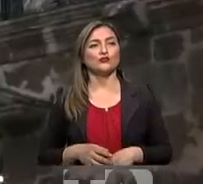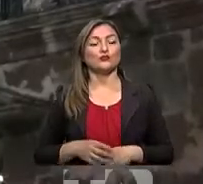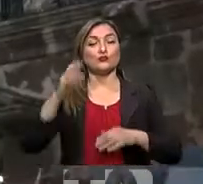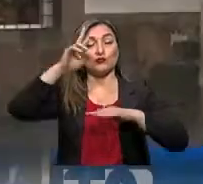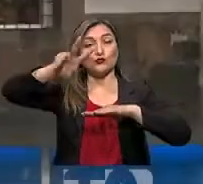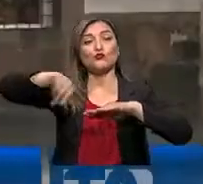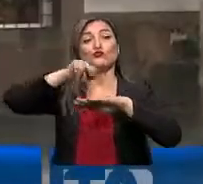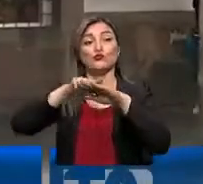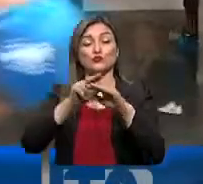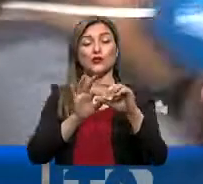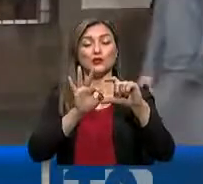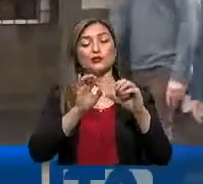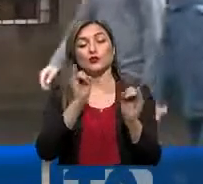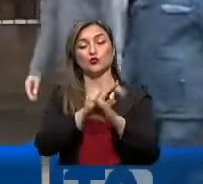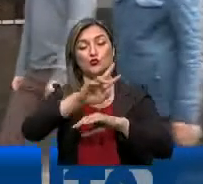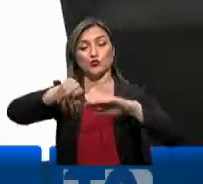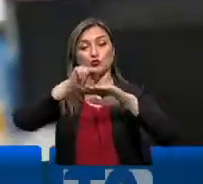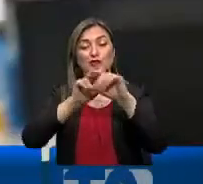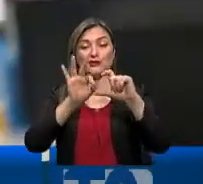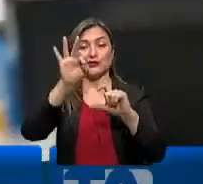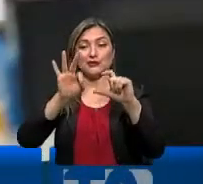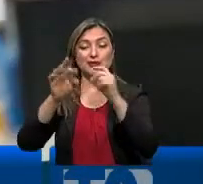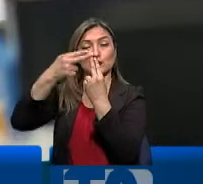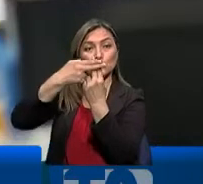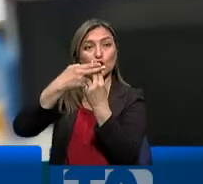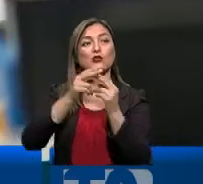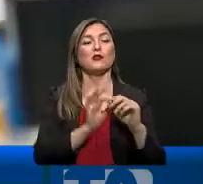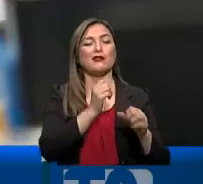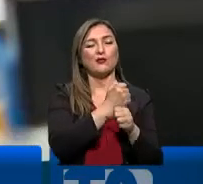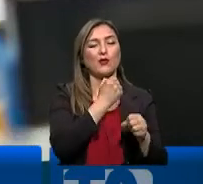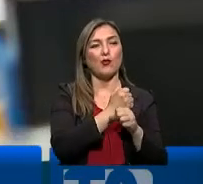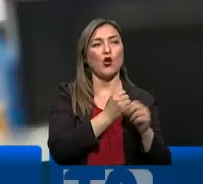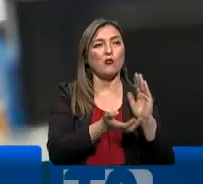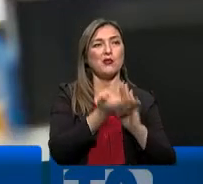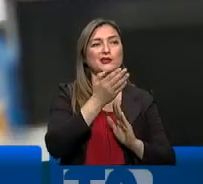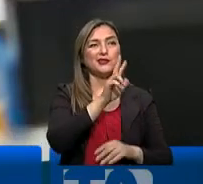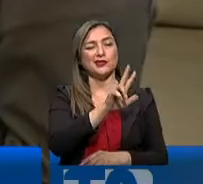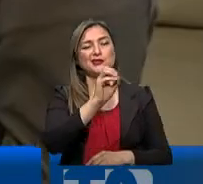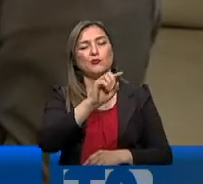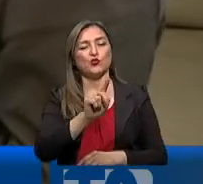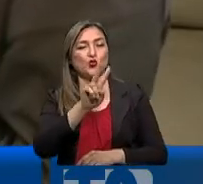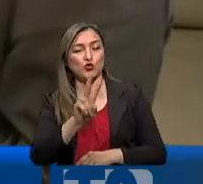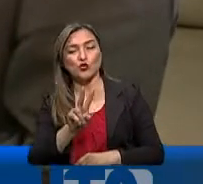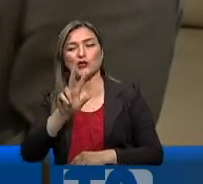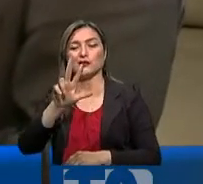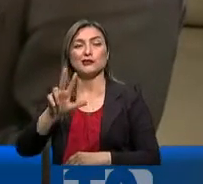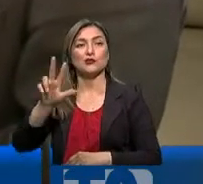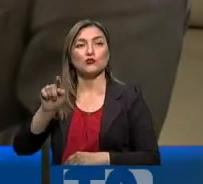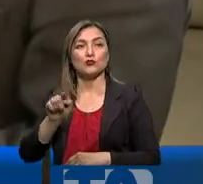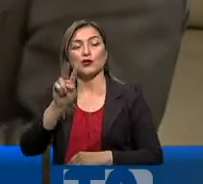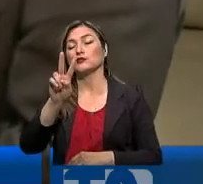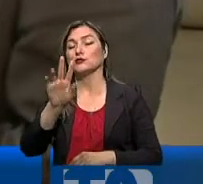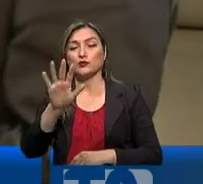A nivel nacional, según el INEC, el empleo adecuado incrementó del 30,2% al 33,5%, lo que, según explicó